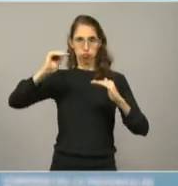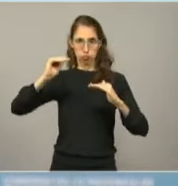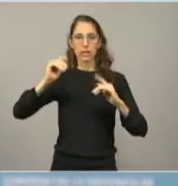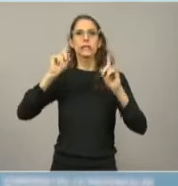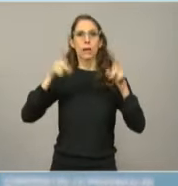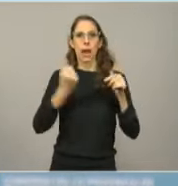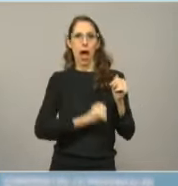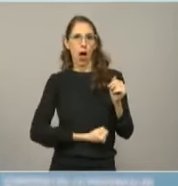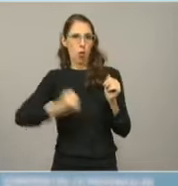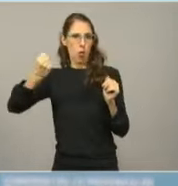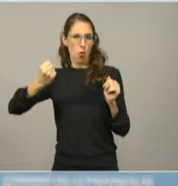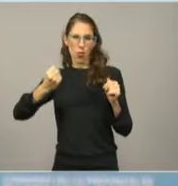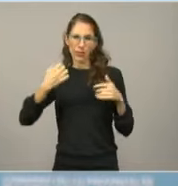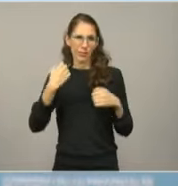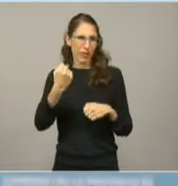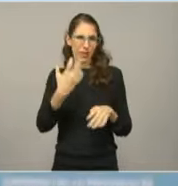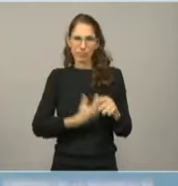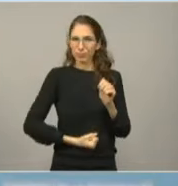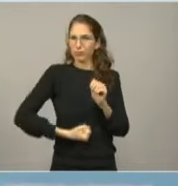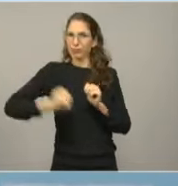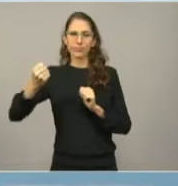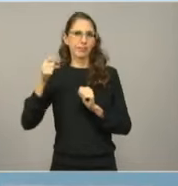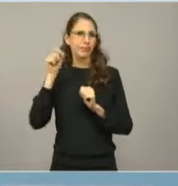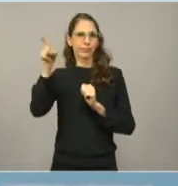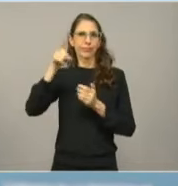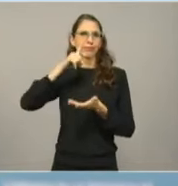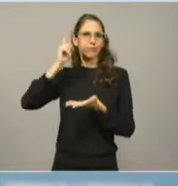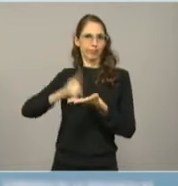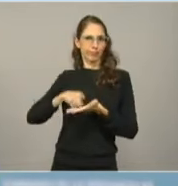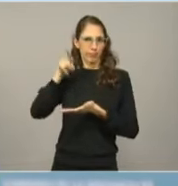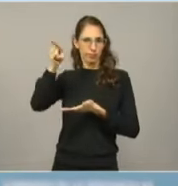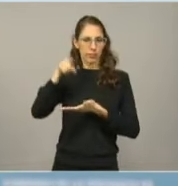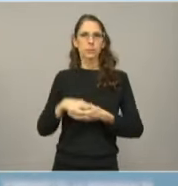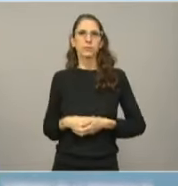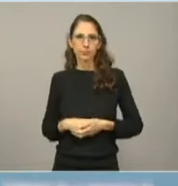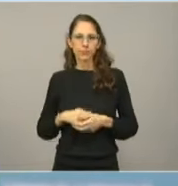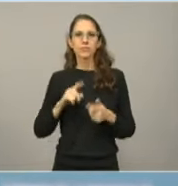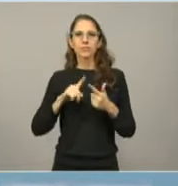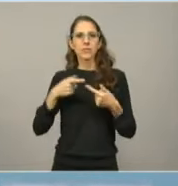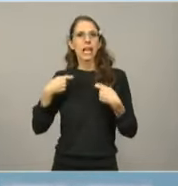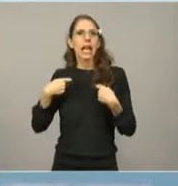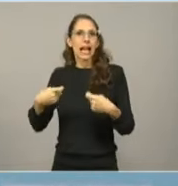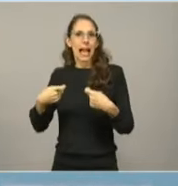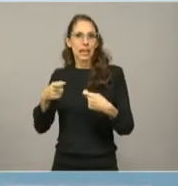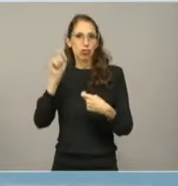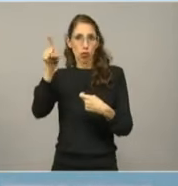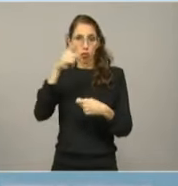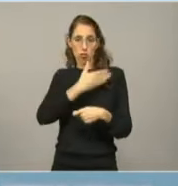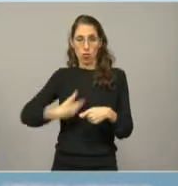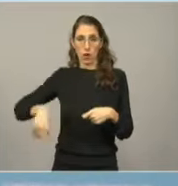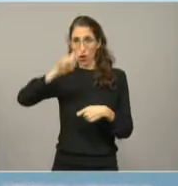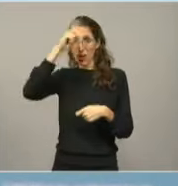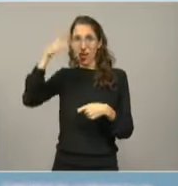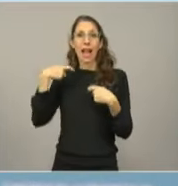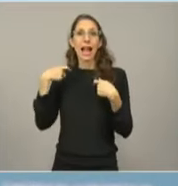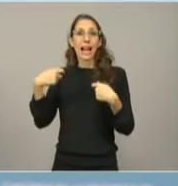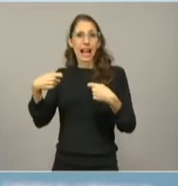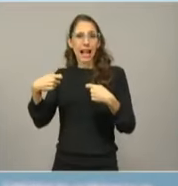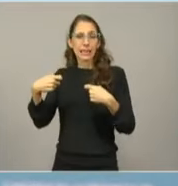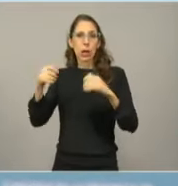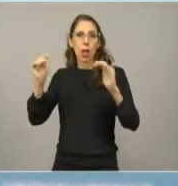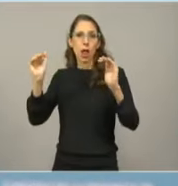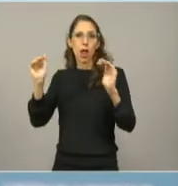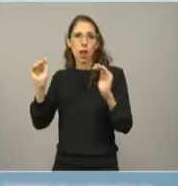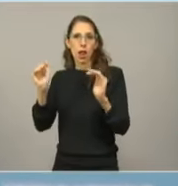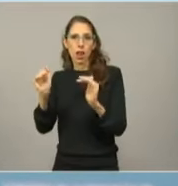ajuste que está llevando adelante el gobierno nacional el gasto primario del gobierno nacional está cayendo más